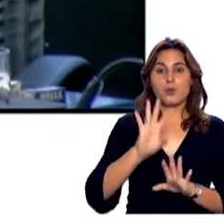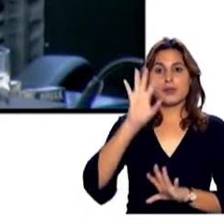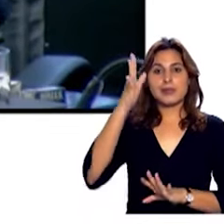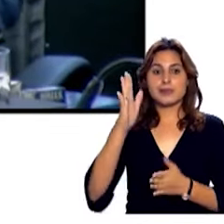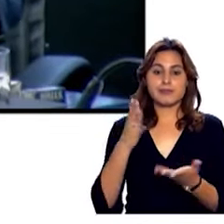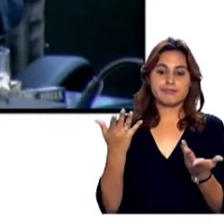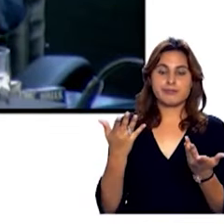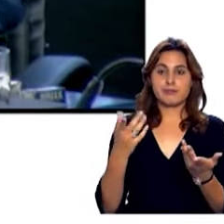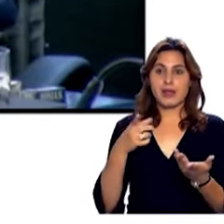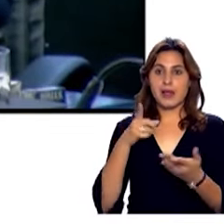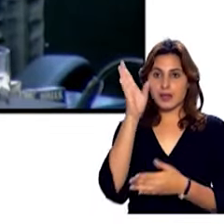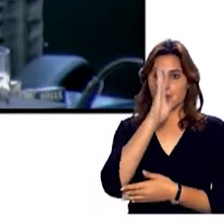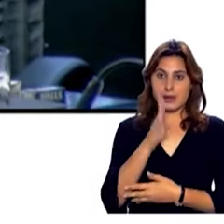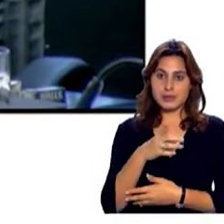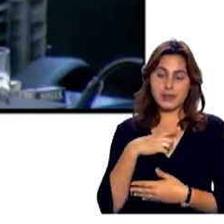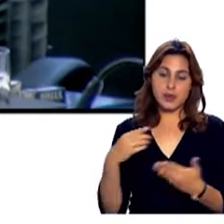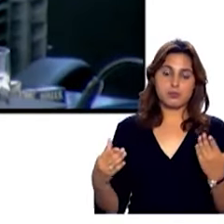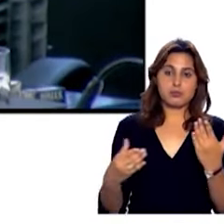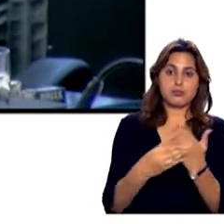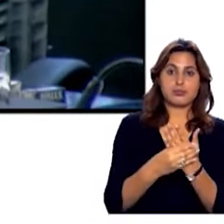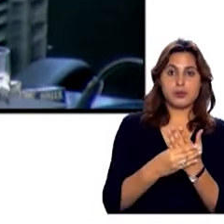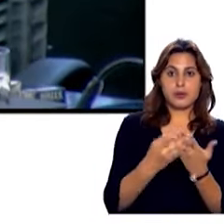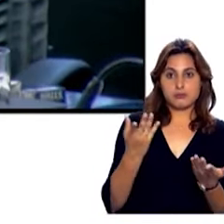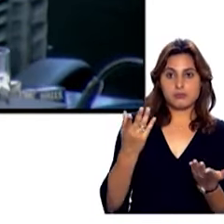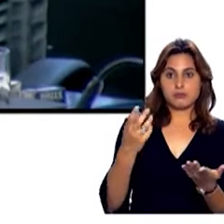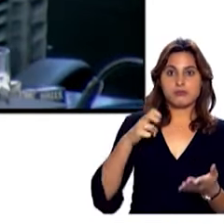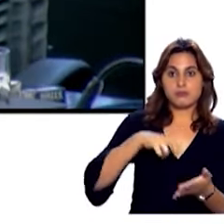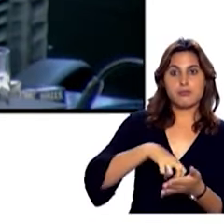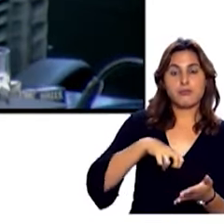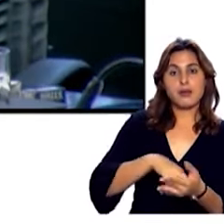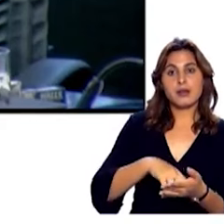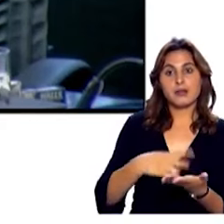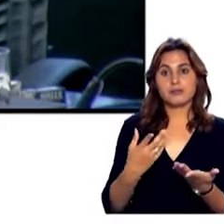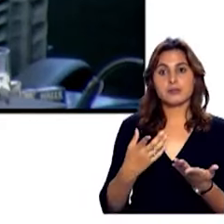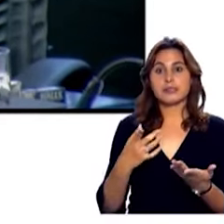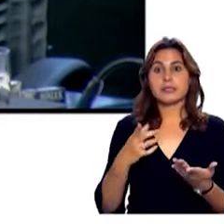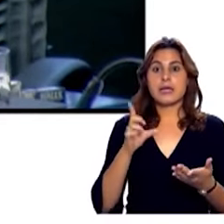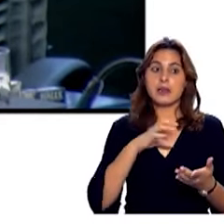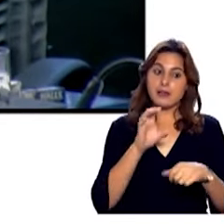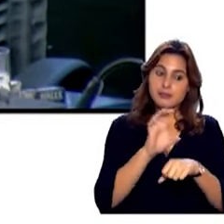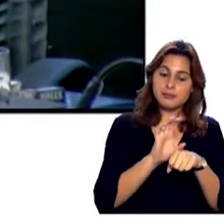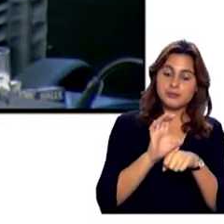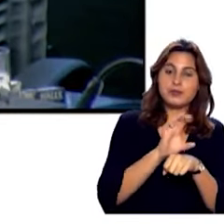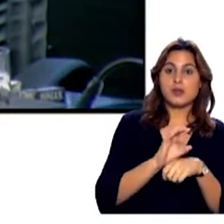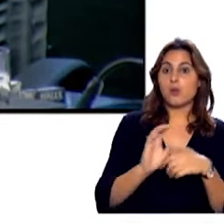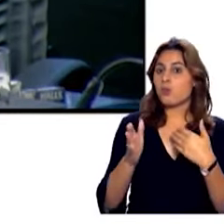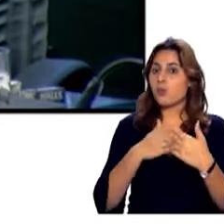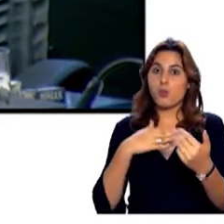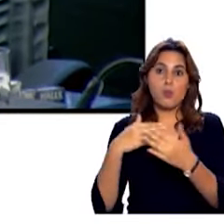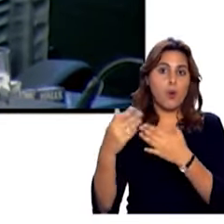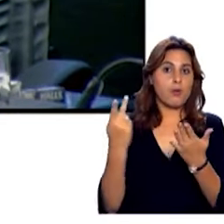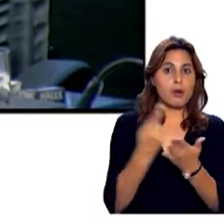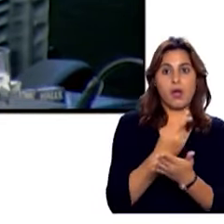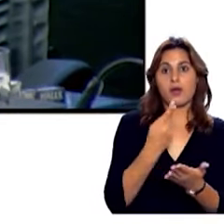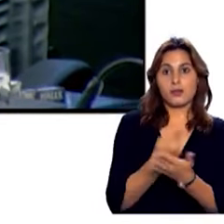está constitucionalizado Y por lo tanto cualquier vicio procesal cualquier defecto procesal en relación con la actuación del